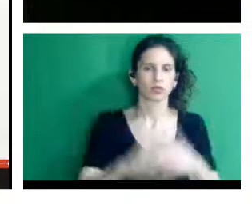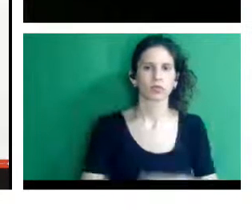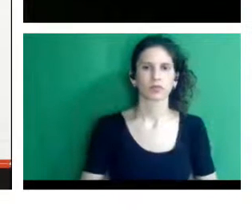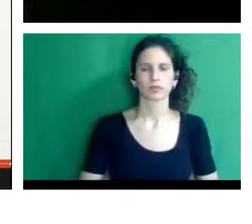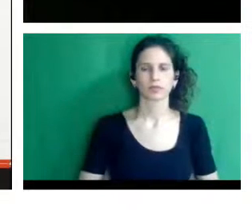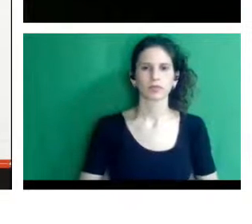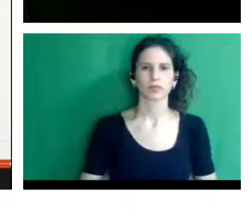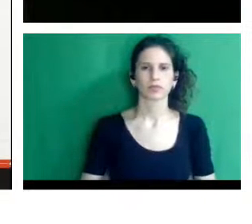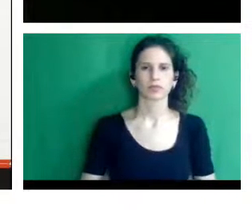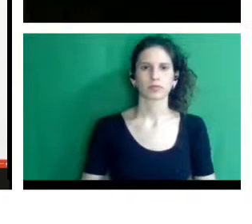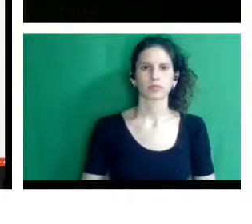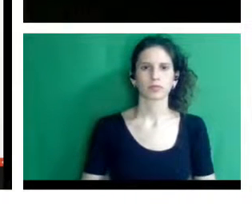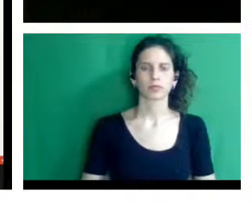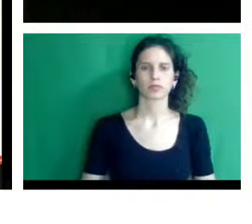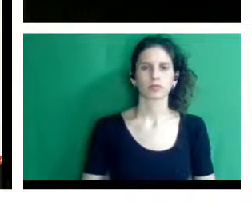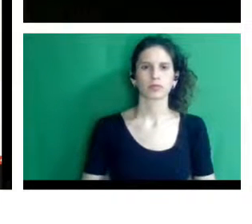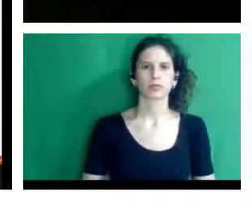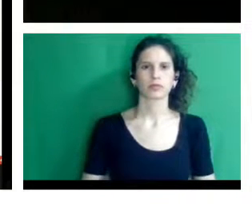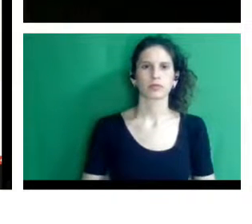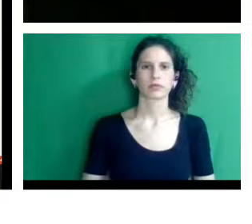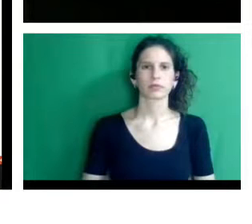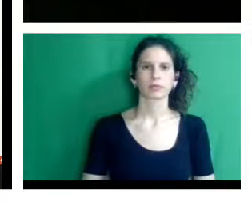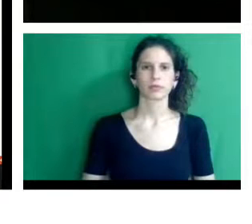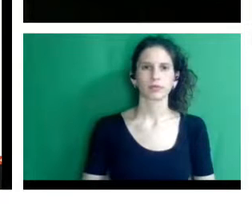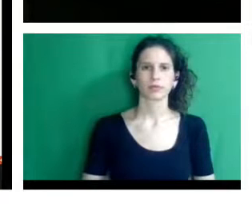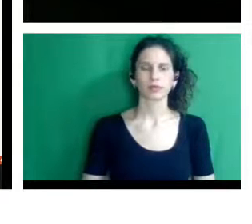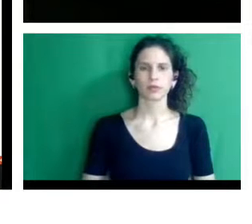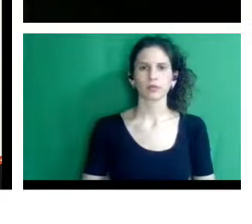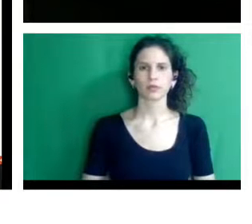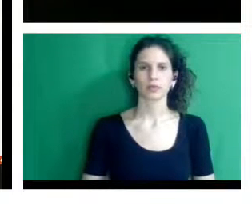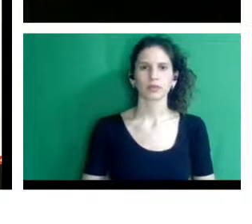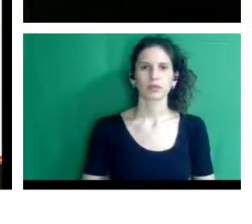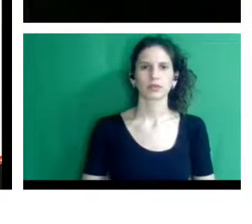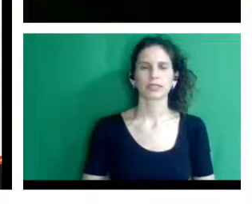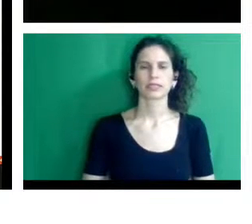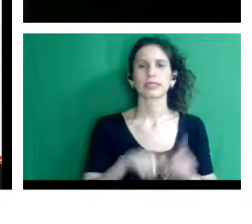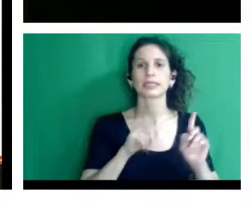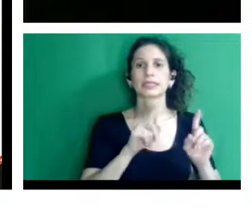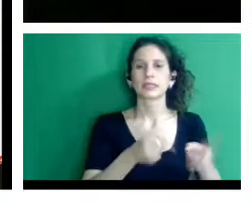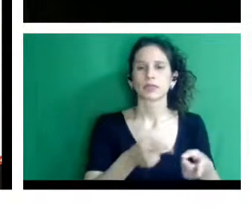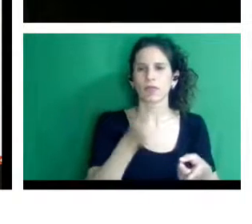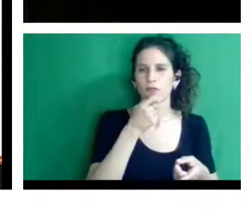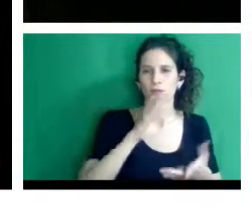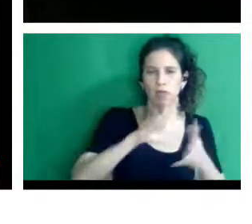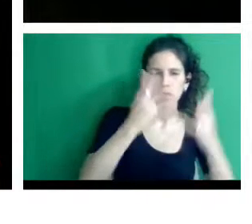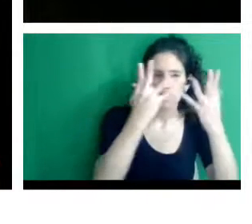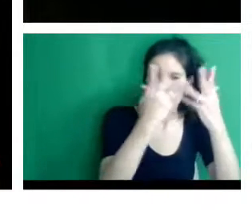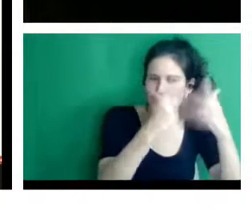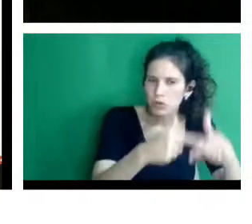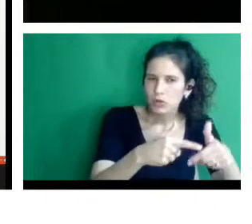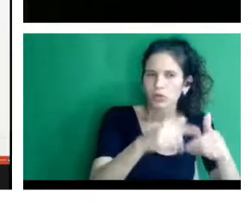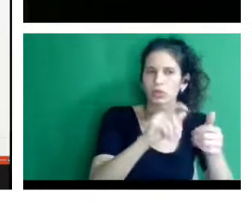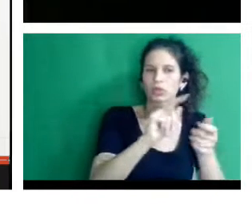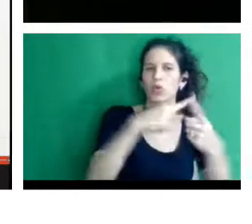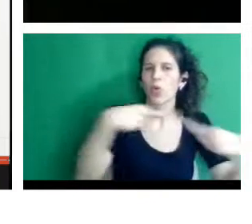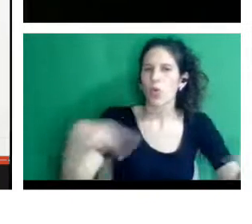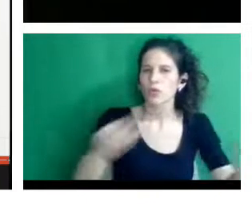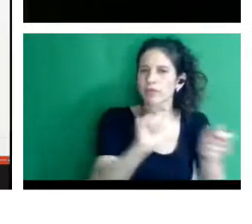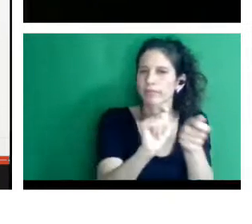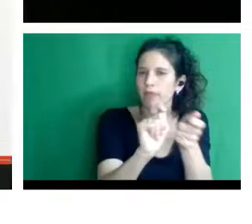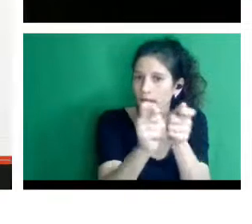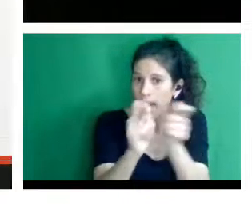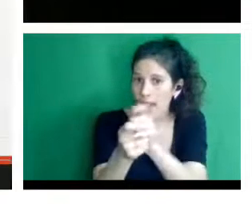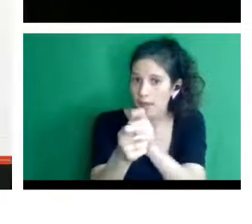seguimiento permanente a los proyectos de construcción, adecuación y remodelación accesible de los escenarios que se utilicen para los